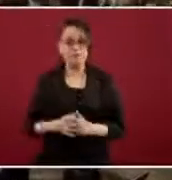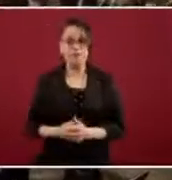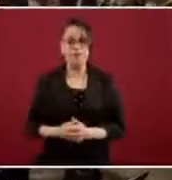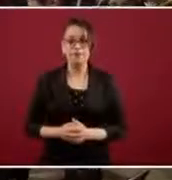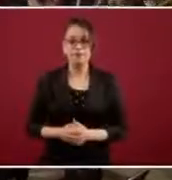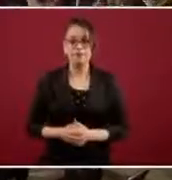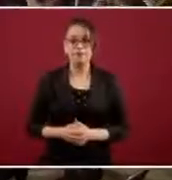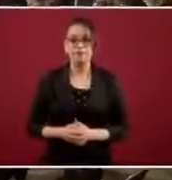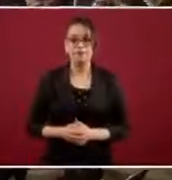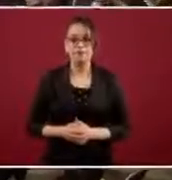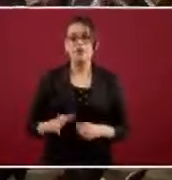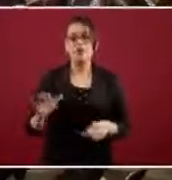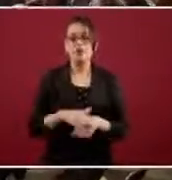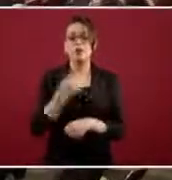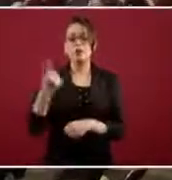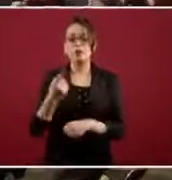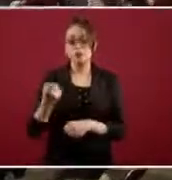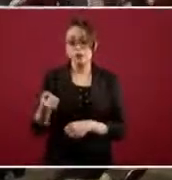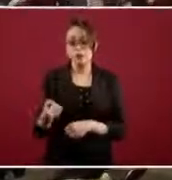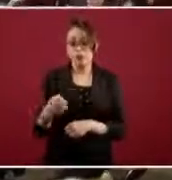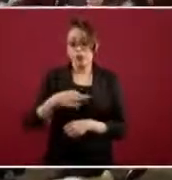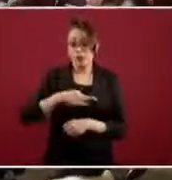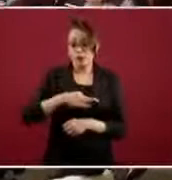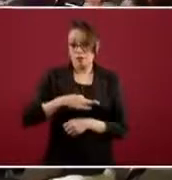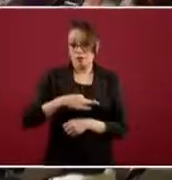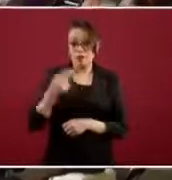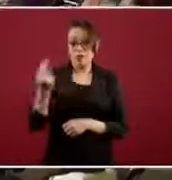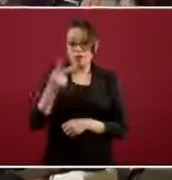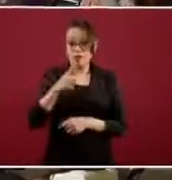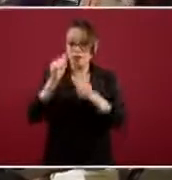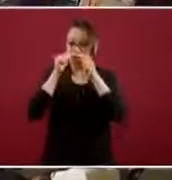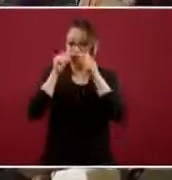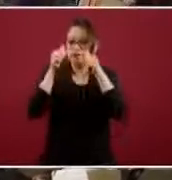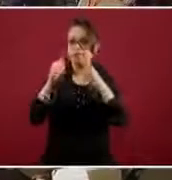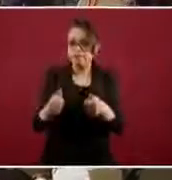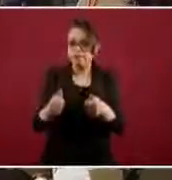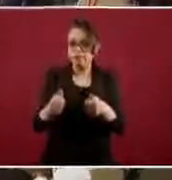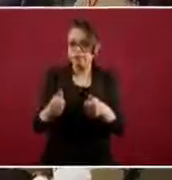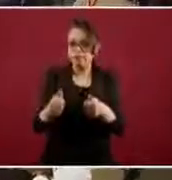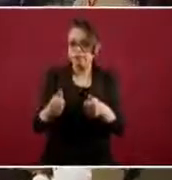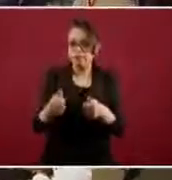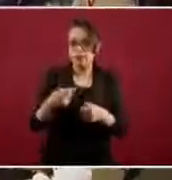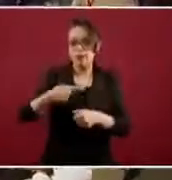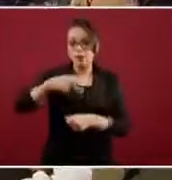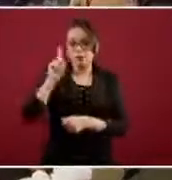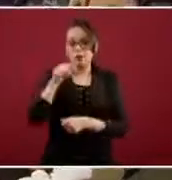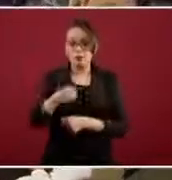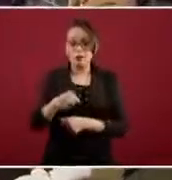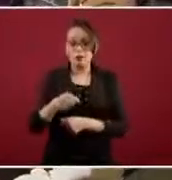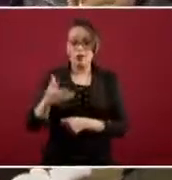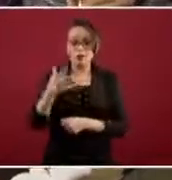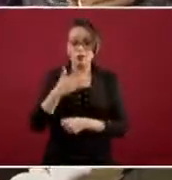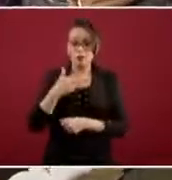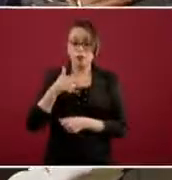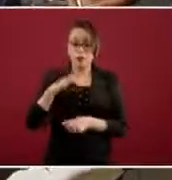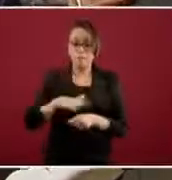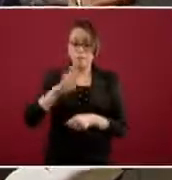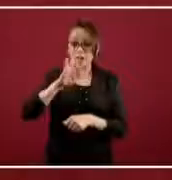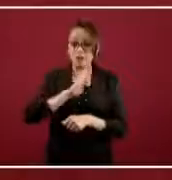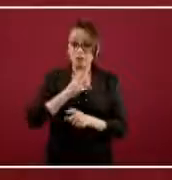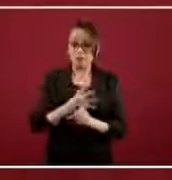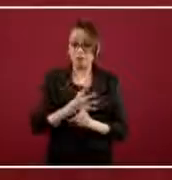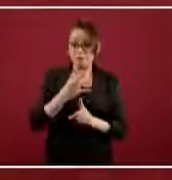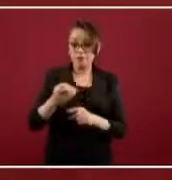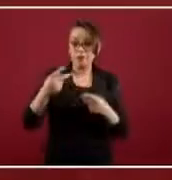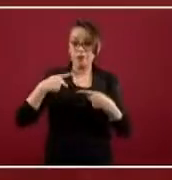el reto es atender la epidemia de un virus que afecta más a adultos mayores, las personas adultas mayores no